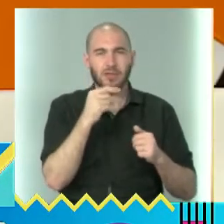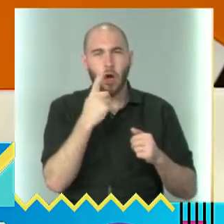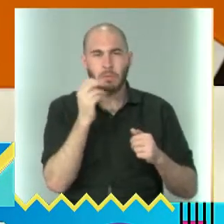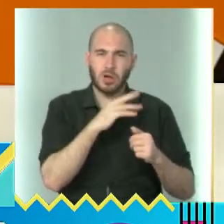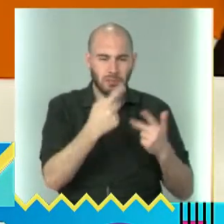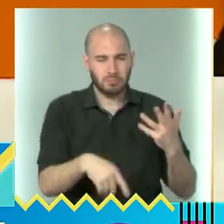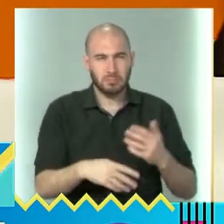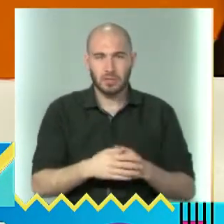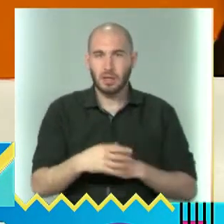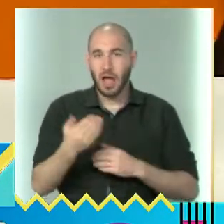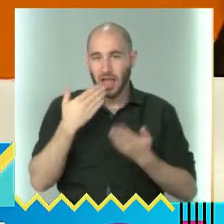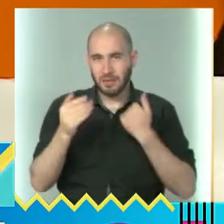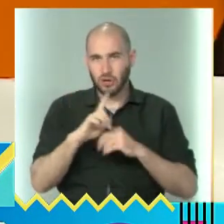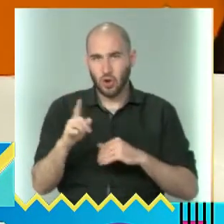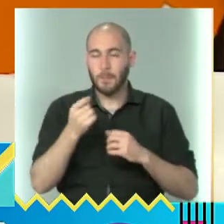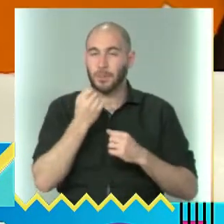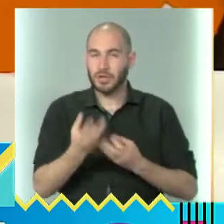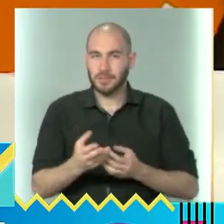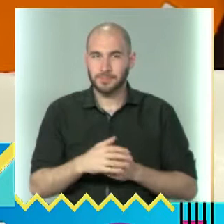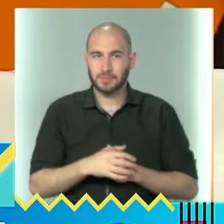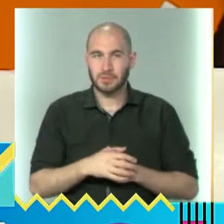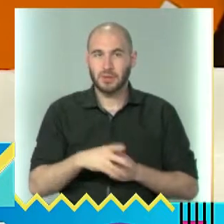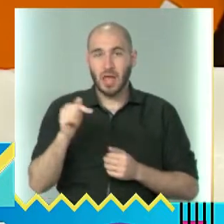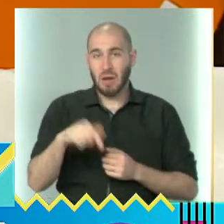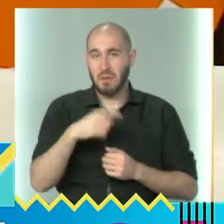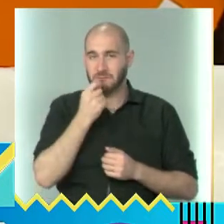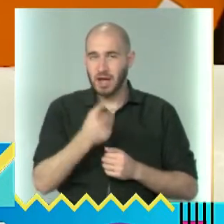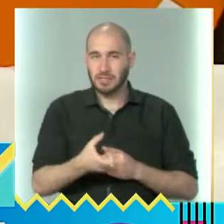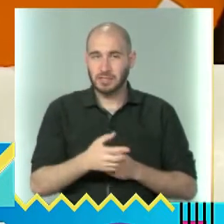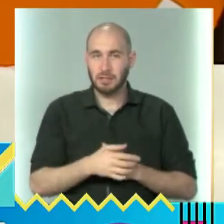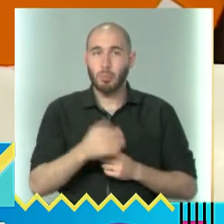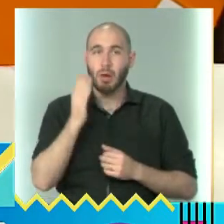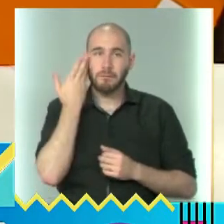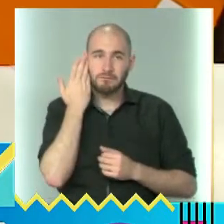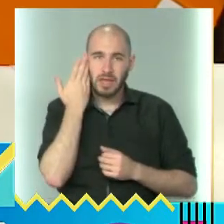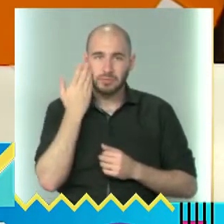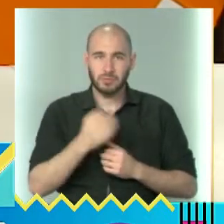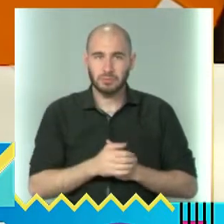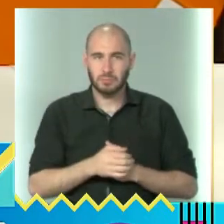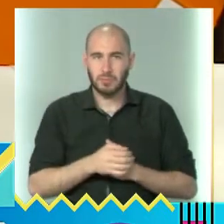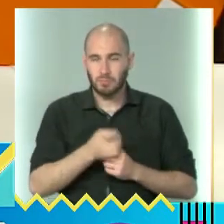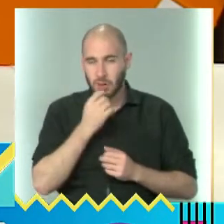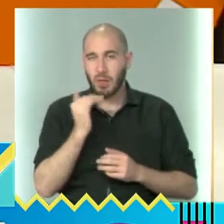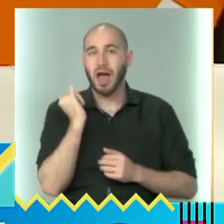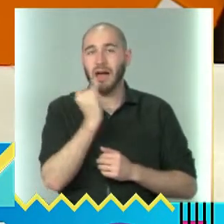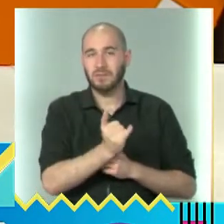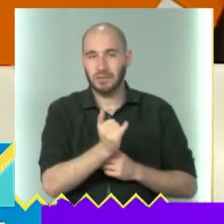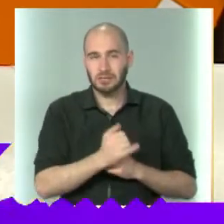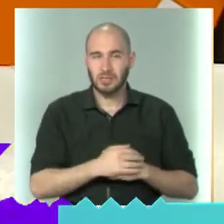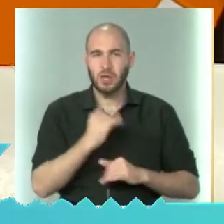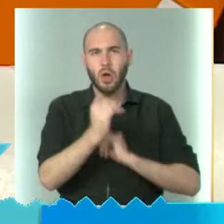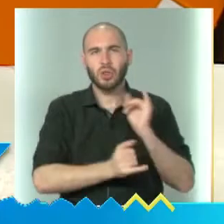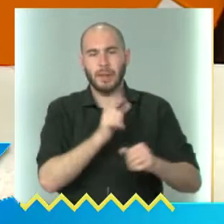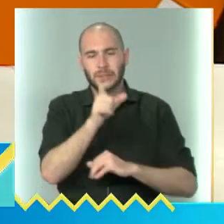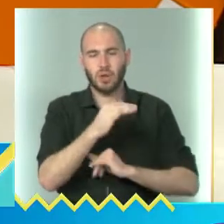lo que hablamos recién, yo creo que no. Porque ahora es tan fácil para Facebook darle a entender o comunicarle o explicarle a